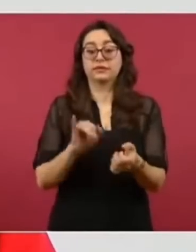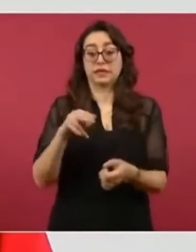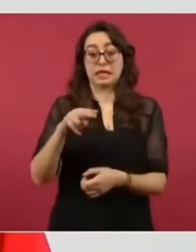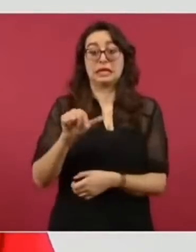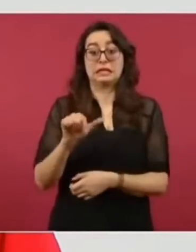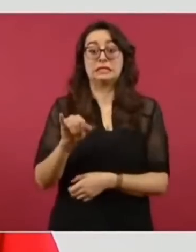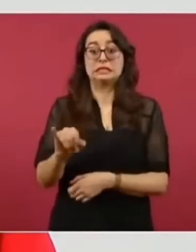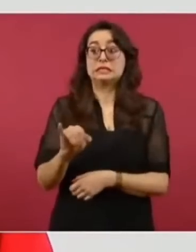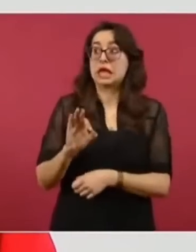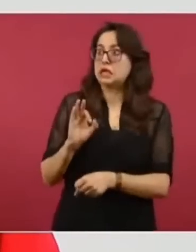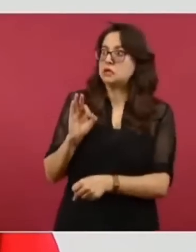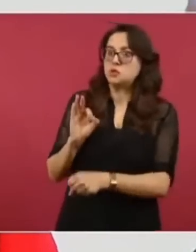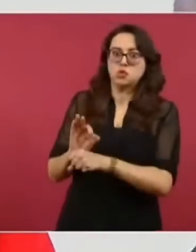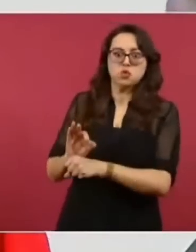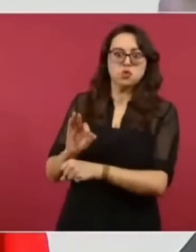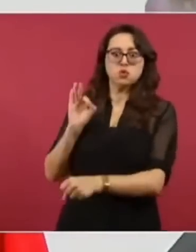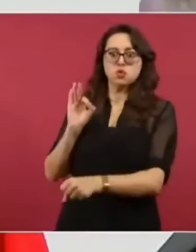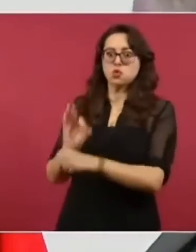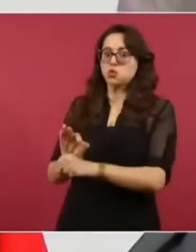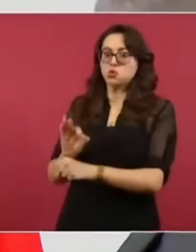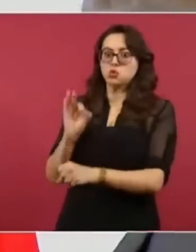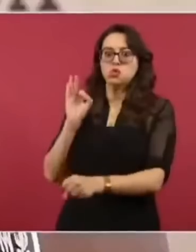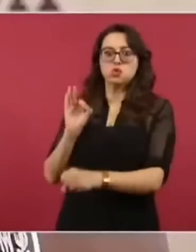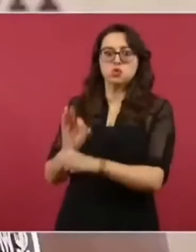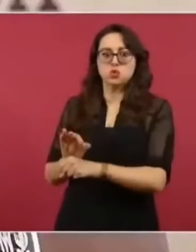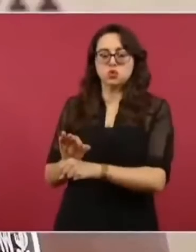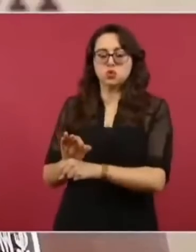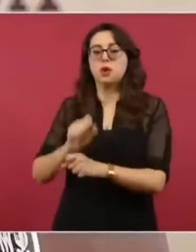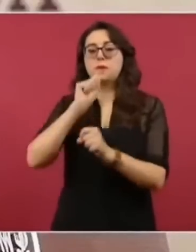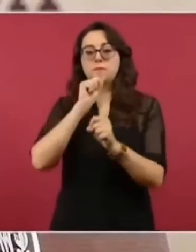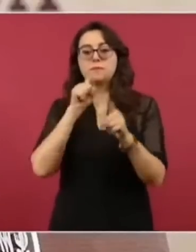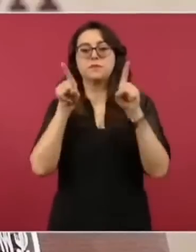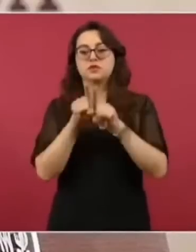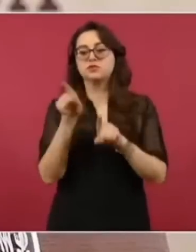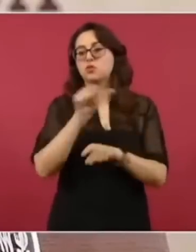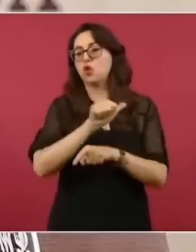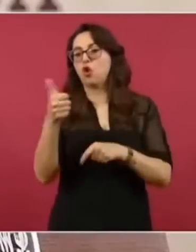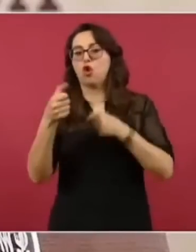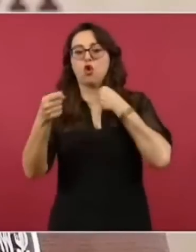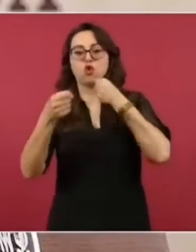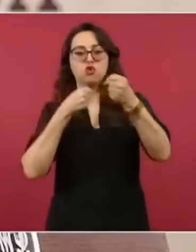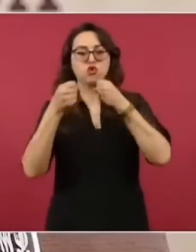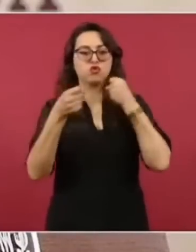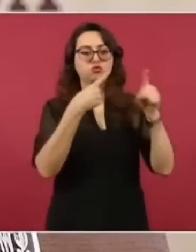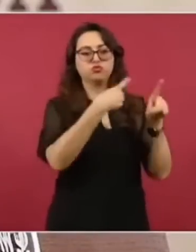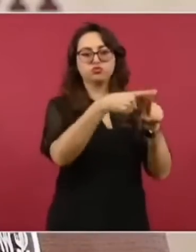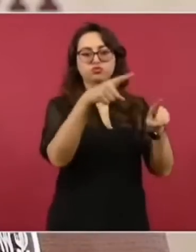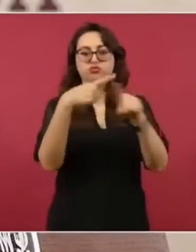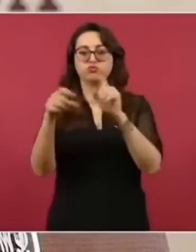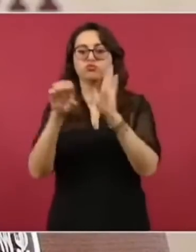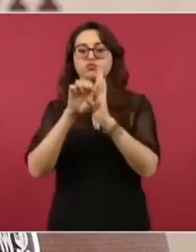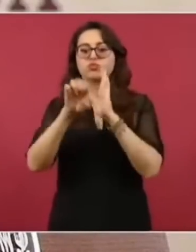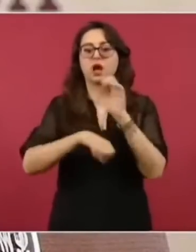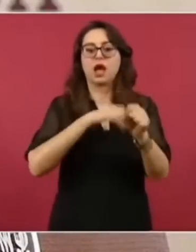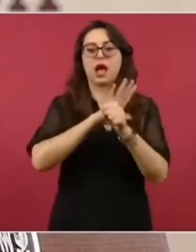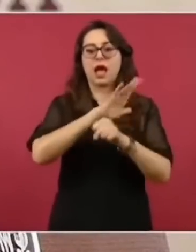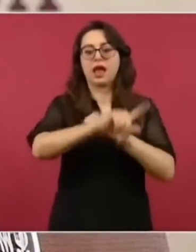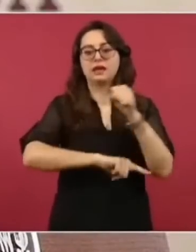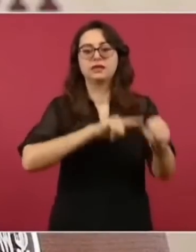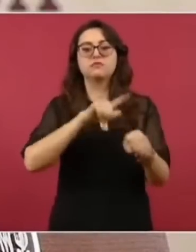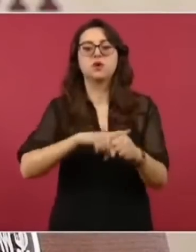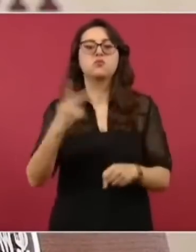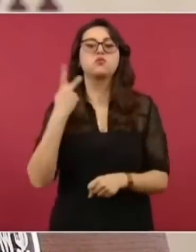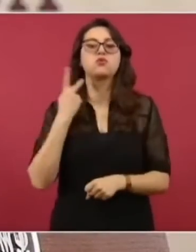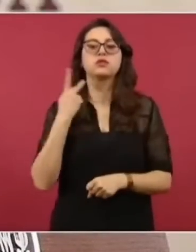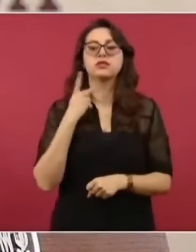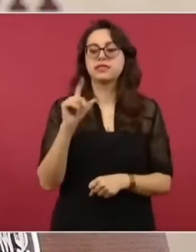de Transparencia y Acceso a la Información, junto con medios de comunicación afines como Animal Político de Daniel Moreno,